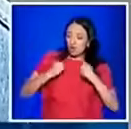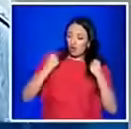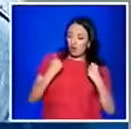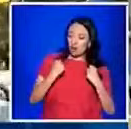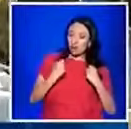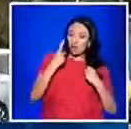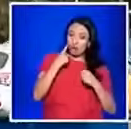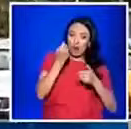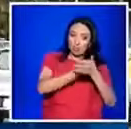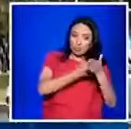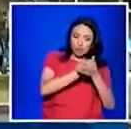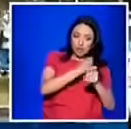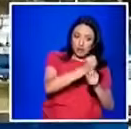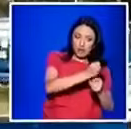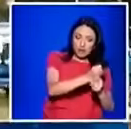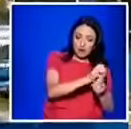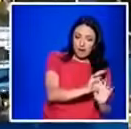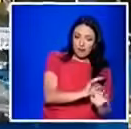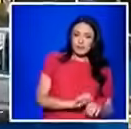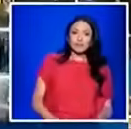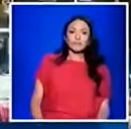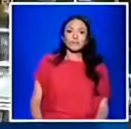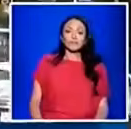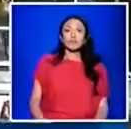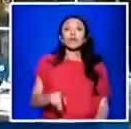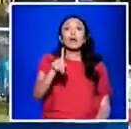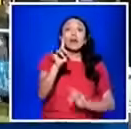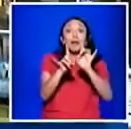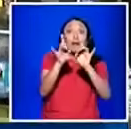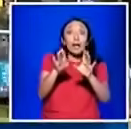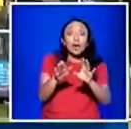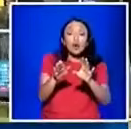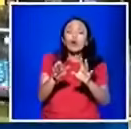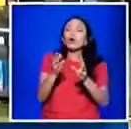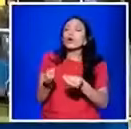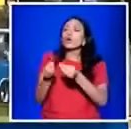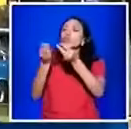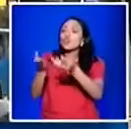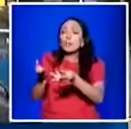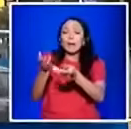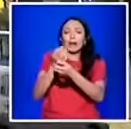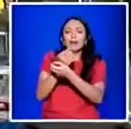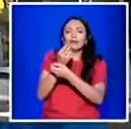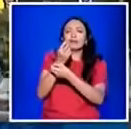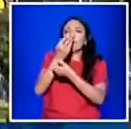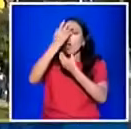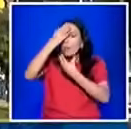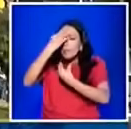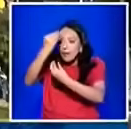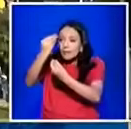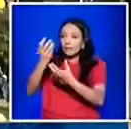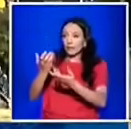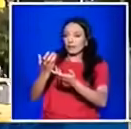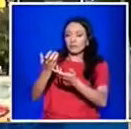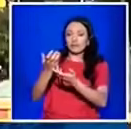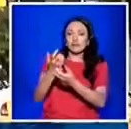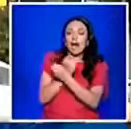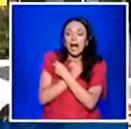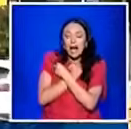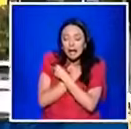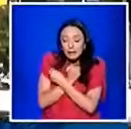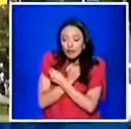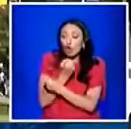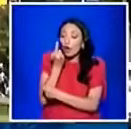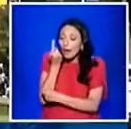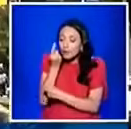a mi mesa, a la mesa. El hijo que puede darle al padre es el cariño, sí, la educación, ser obediente y... Ese sería uno